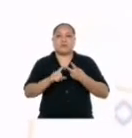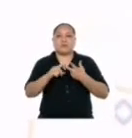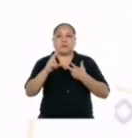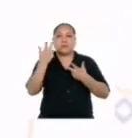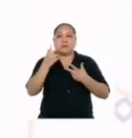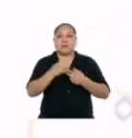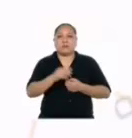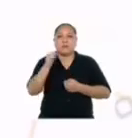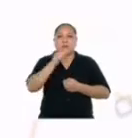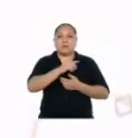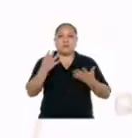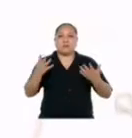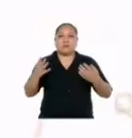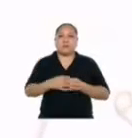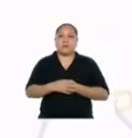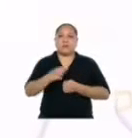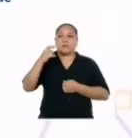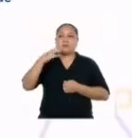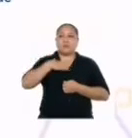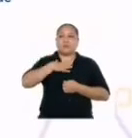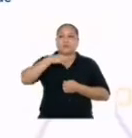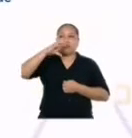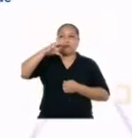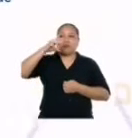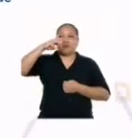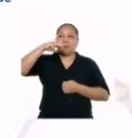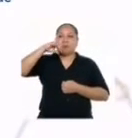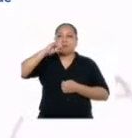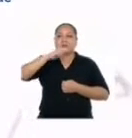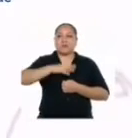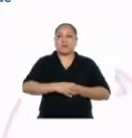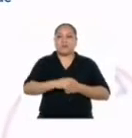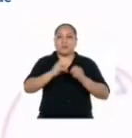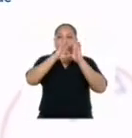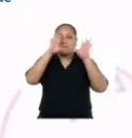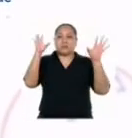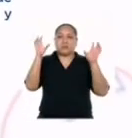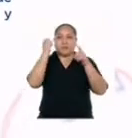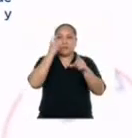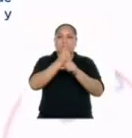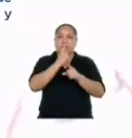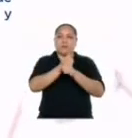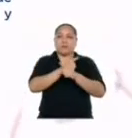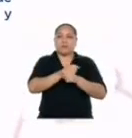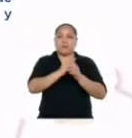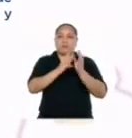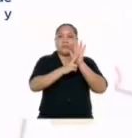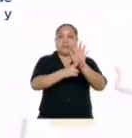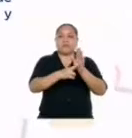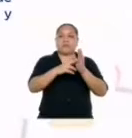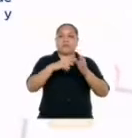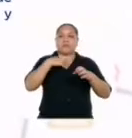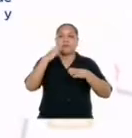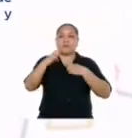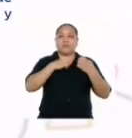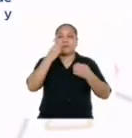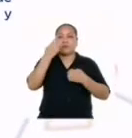Tercero, los acontecimientos de mi crónica se narran de manera clara, concreta y presentan emociones y